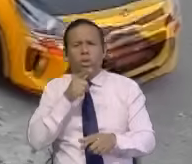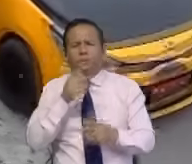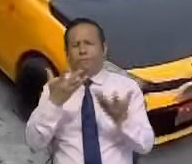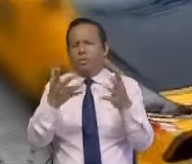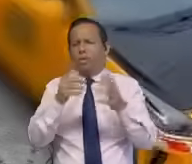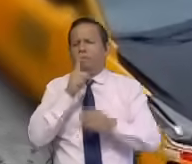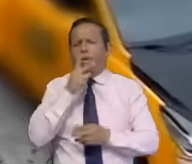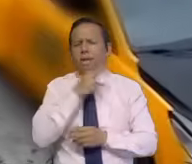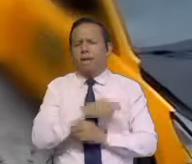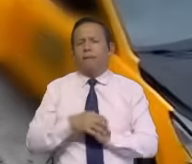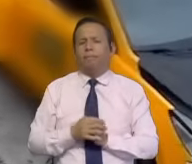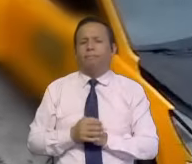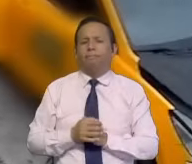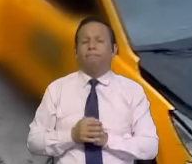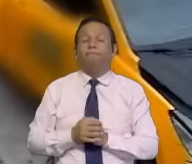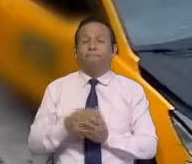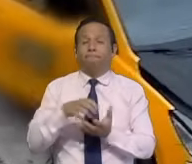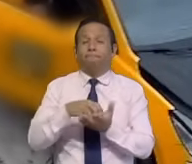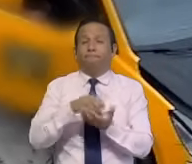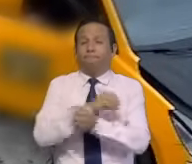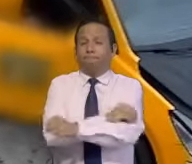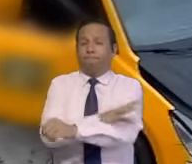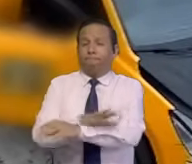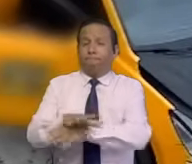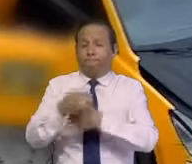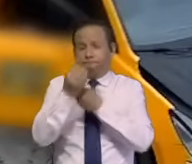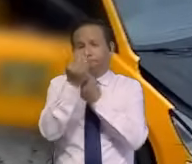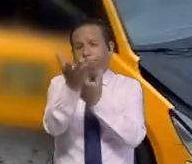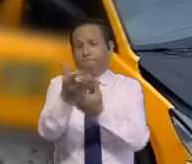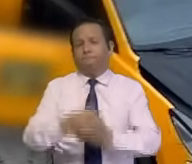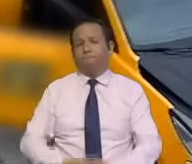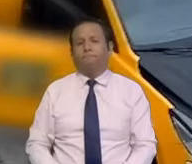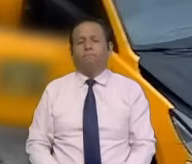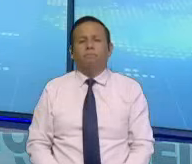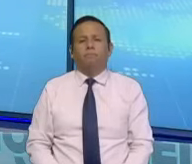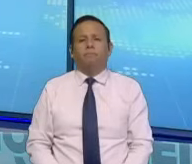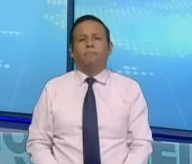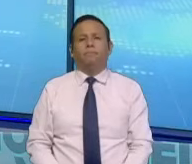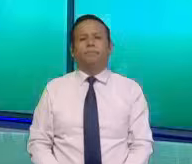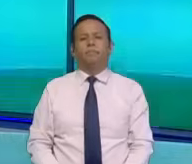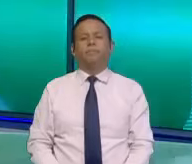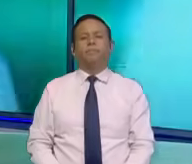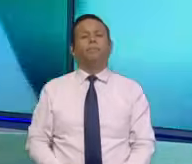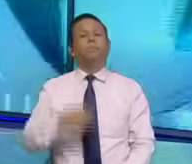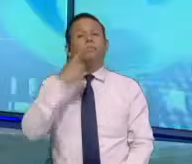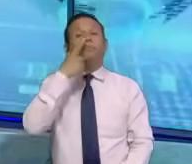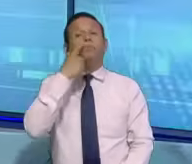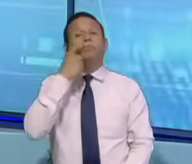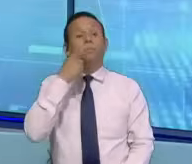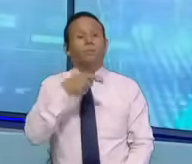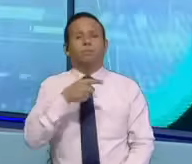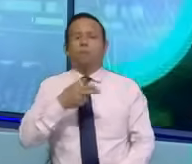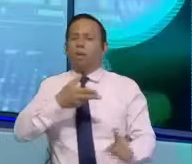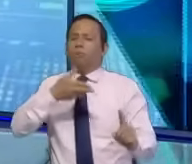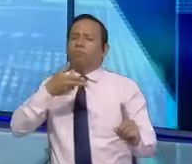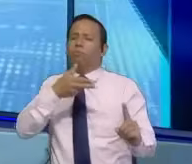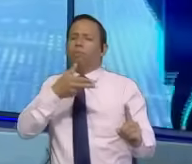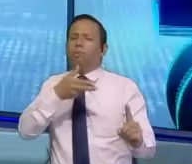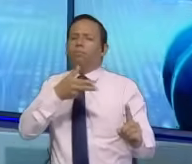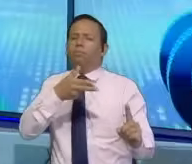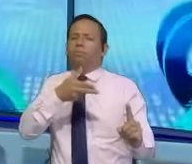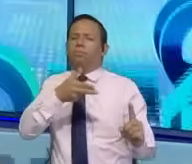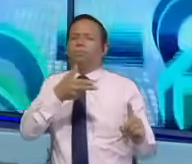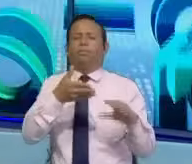de Santa Elena, informó Darwin Villao. Un hombre fue asesinado con una ráfaga